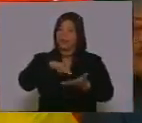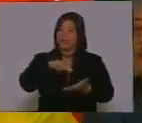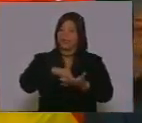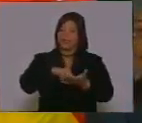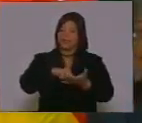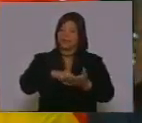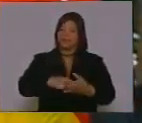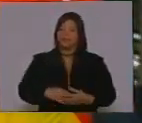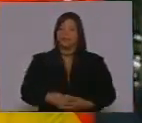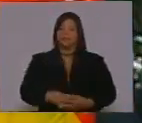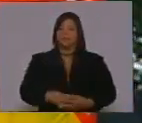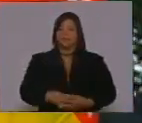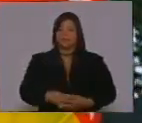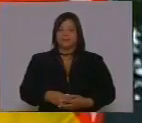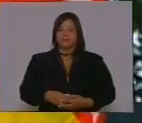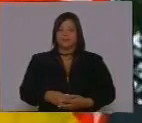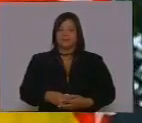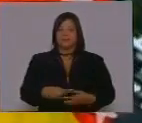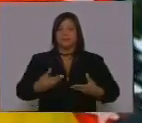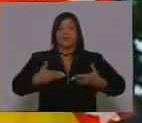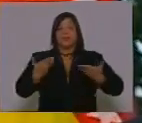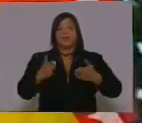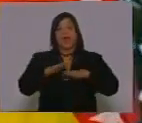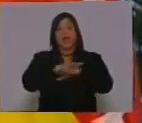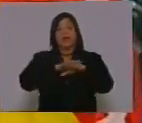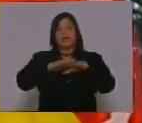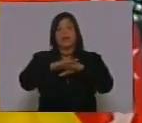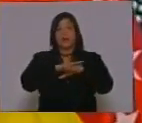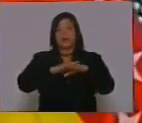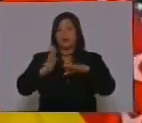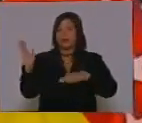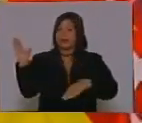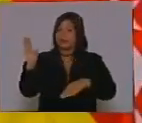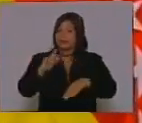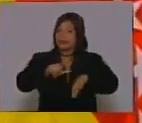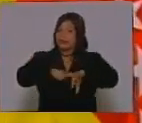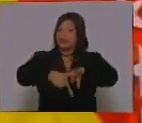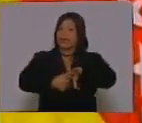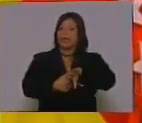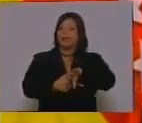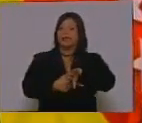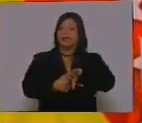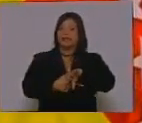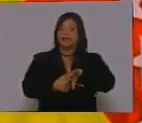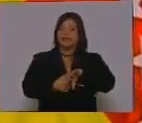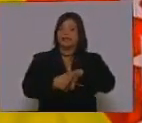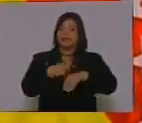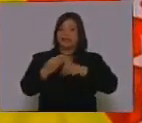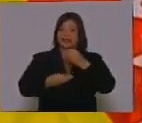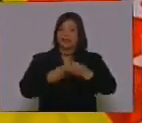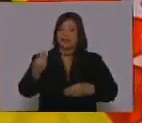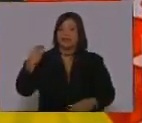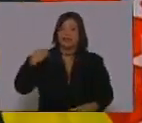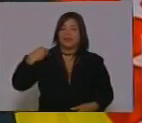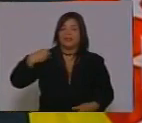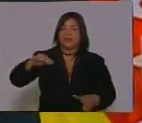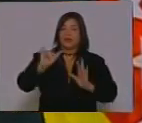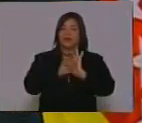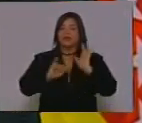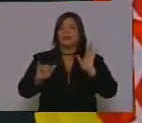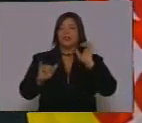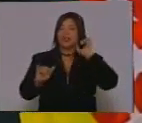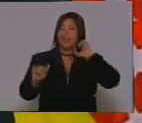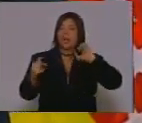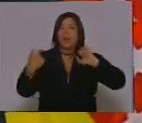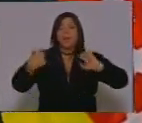Yo ofrezco mis disculpas por llegar tarde a la convocatoria que se me hizo como constituyente,